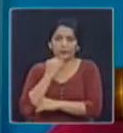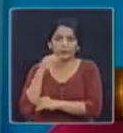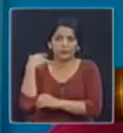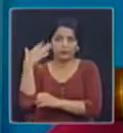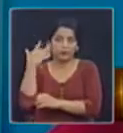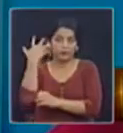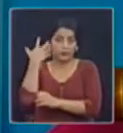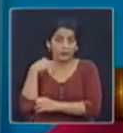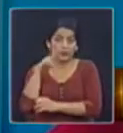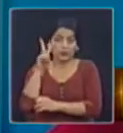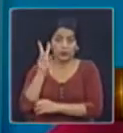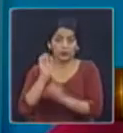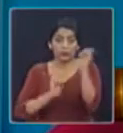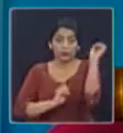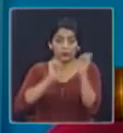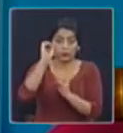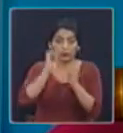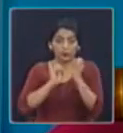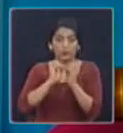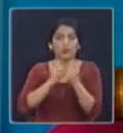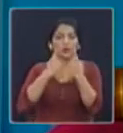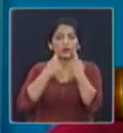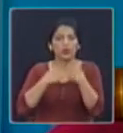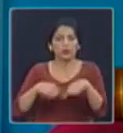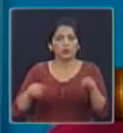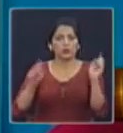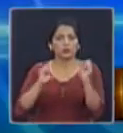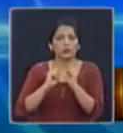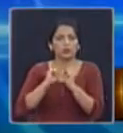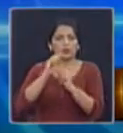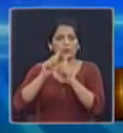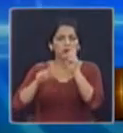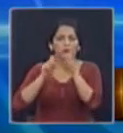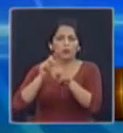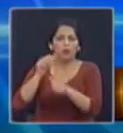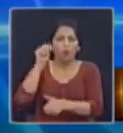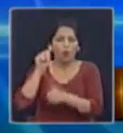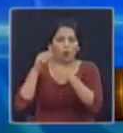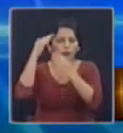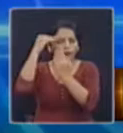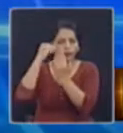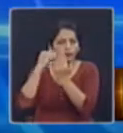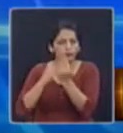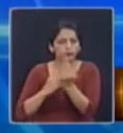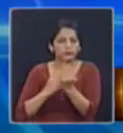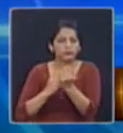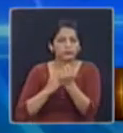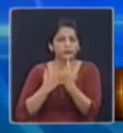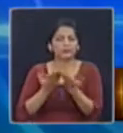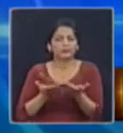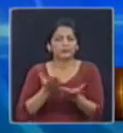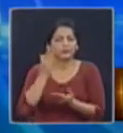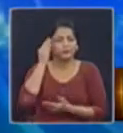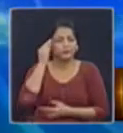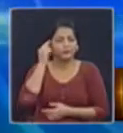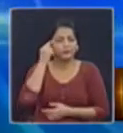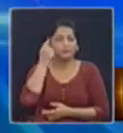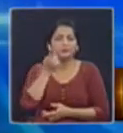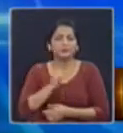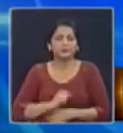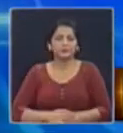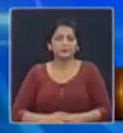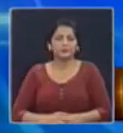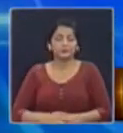día en el que se va a anunciar cuál es el contenido de la consulta popular. El 2 de octubre es un día muy importante para el Ecuador. El